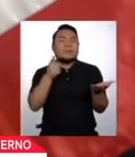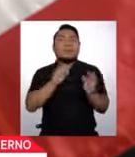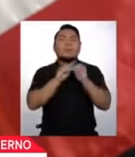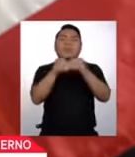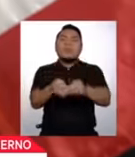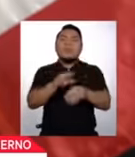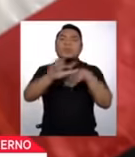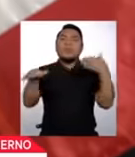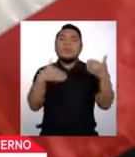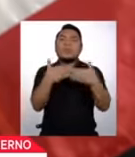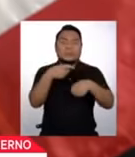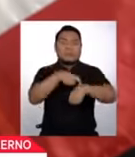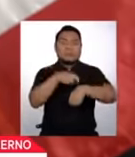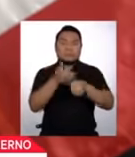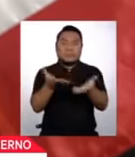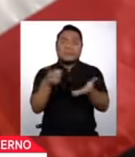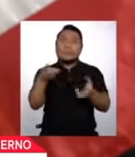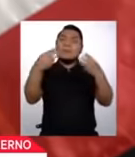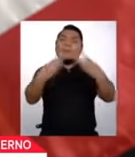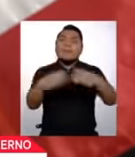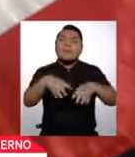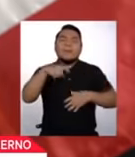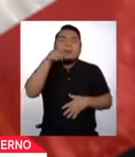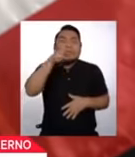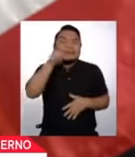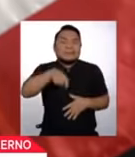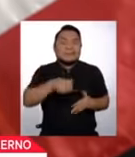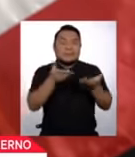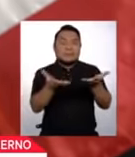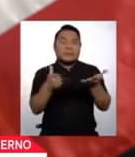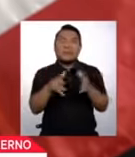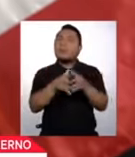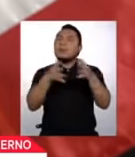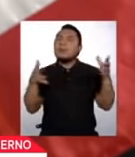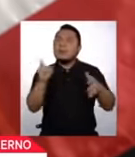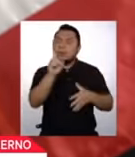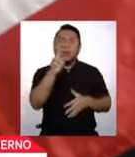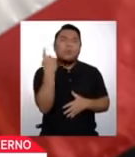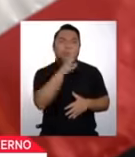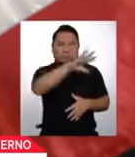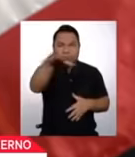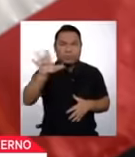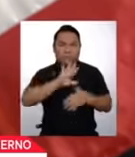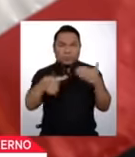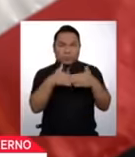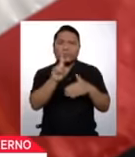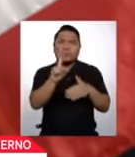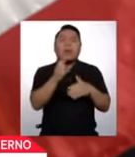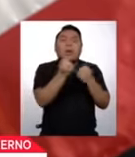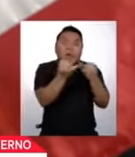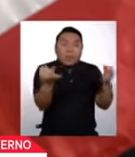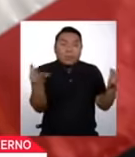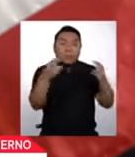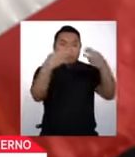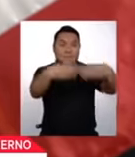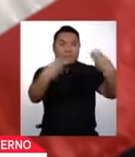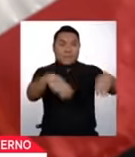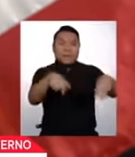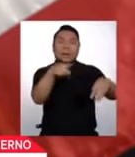ponerse a tono a los nuevos tiempos. Los mercados requerían, en su gran mayoría, no todos, porque hay mercados también que son ejemplos